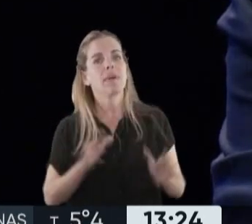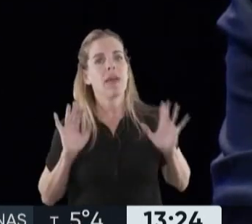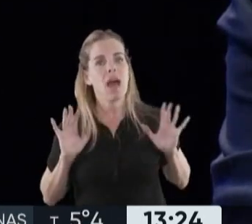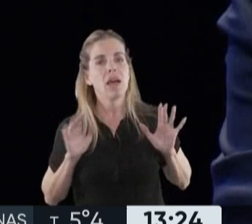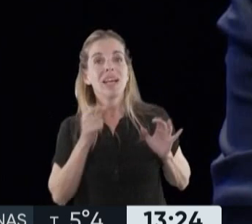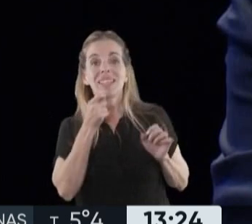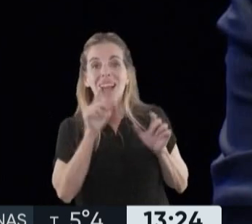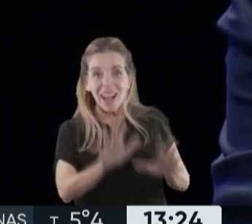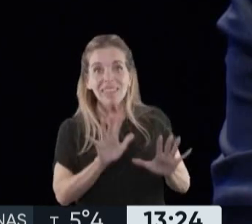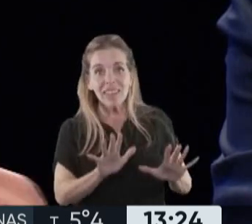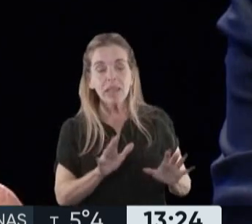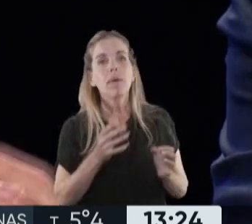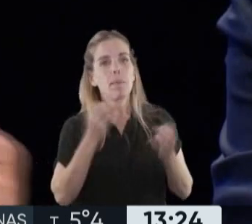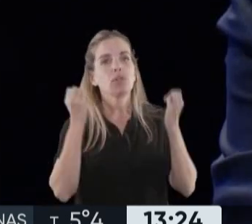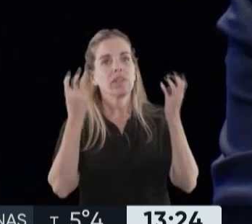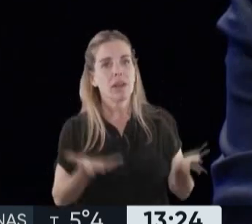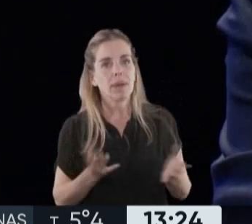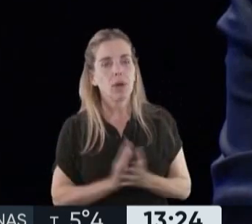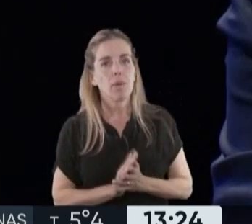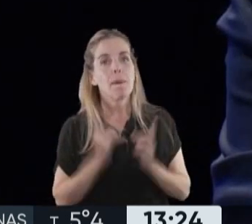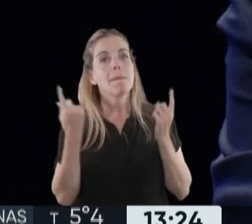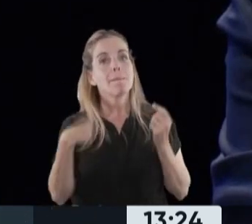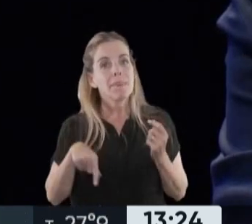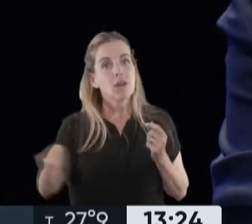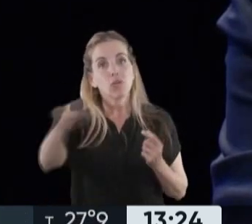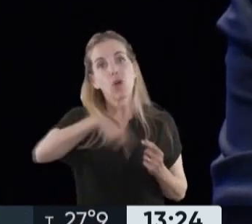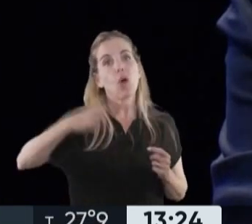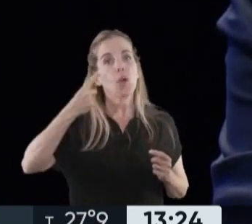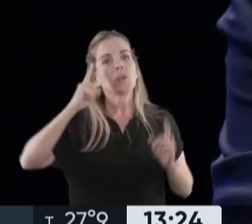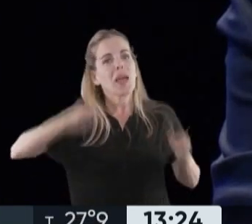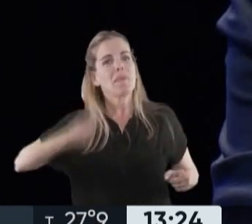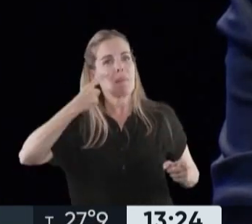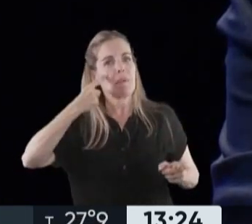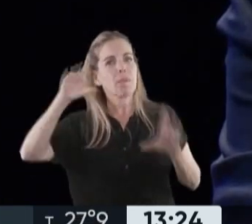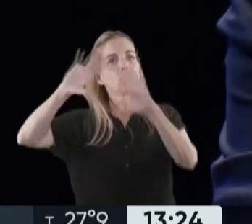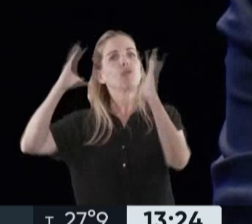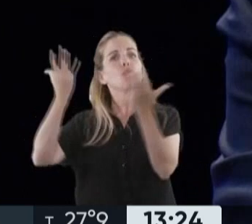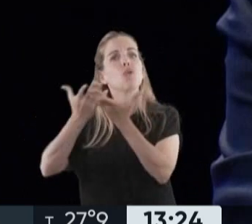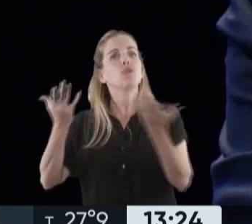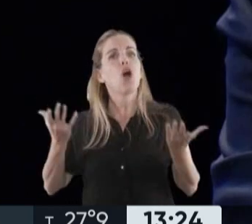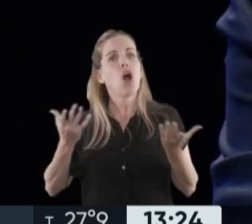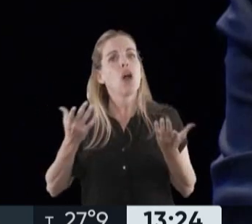cosas. Pero también vivimos en un mundo que nos reclama cuidar el clima.